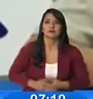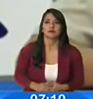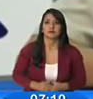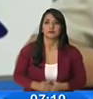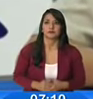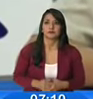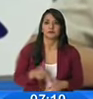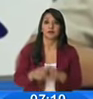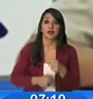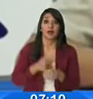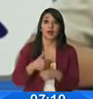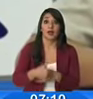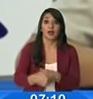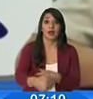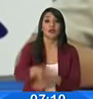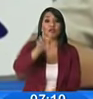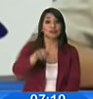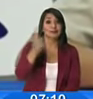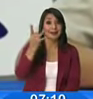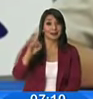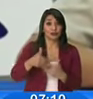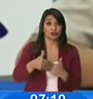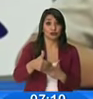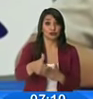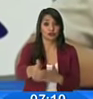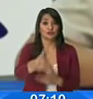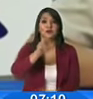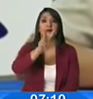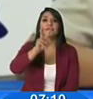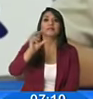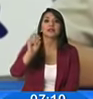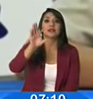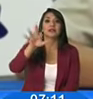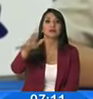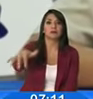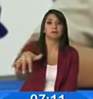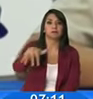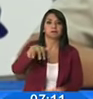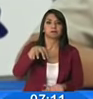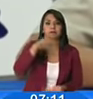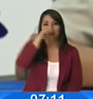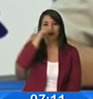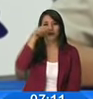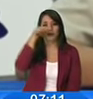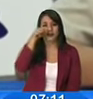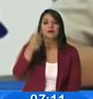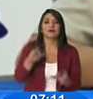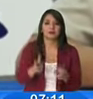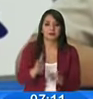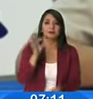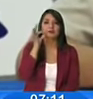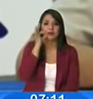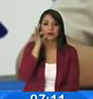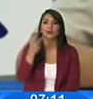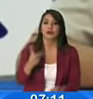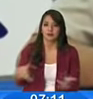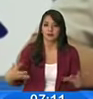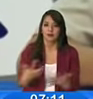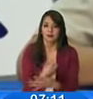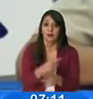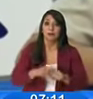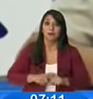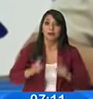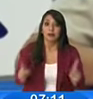año que hemos incautado alrededor de 20 toneladas de cocaína y marihuana. Sin embargo, esta es